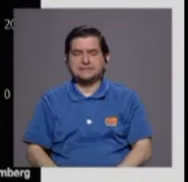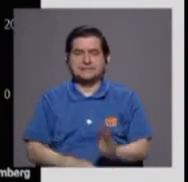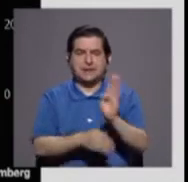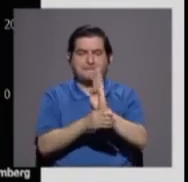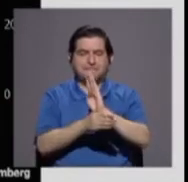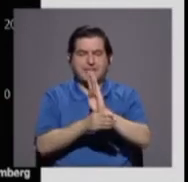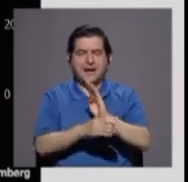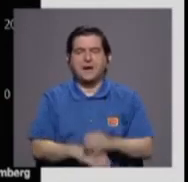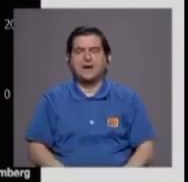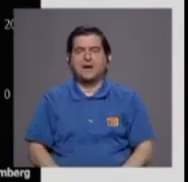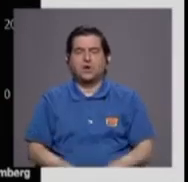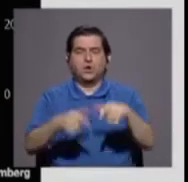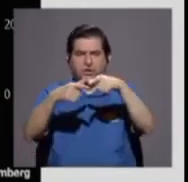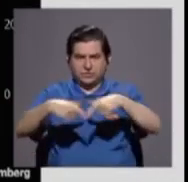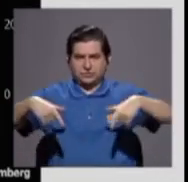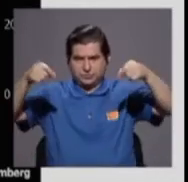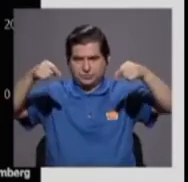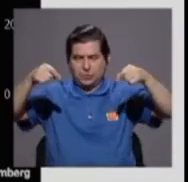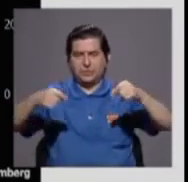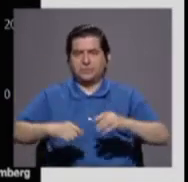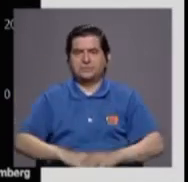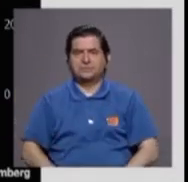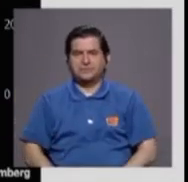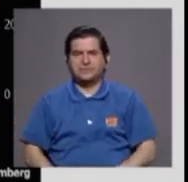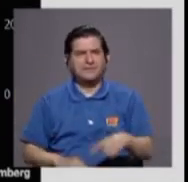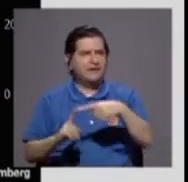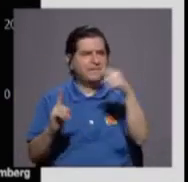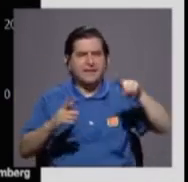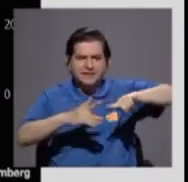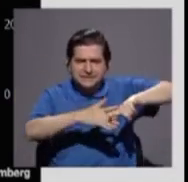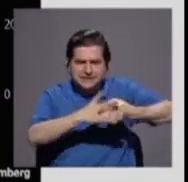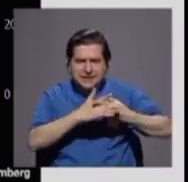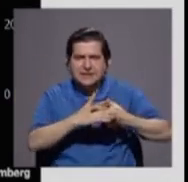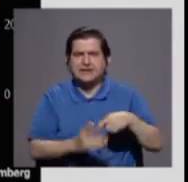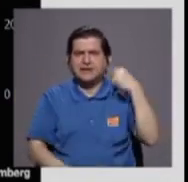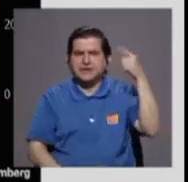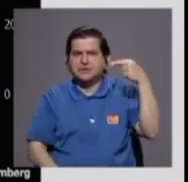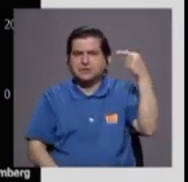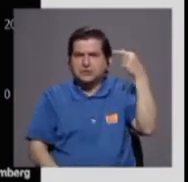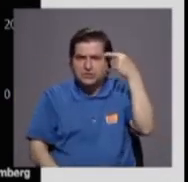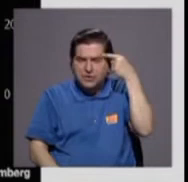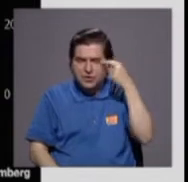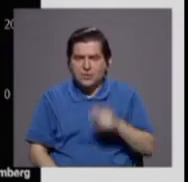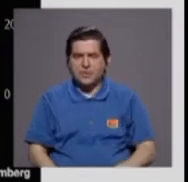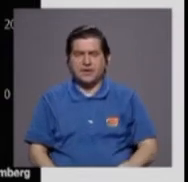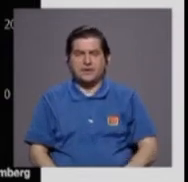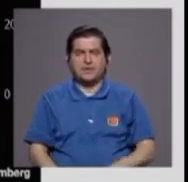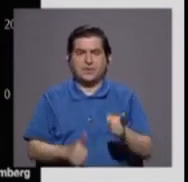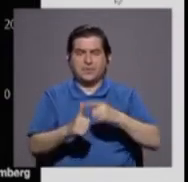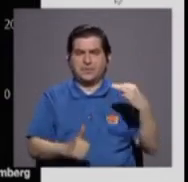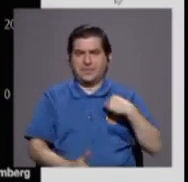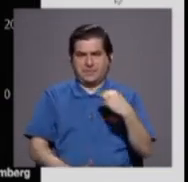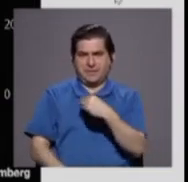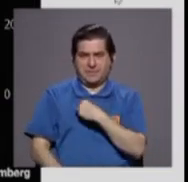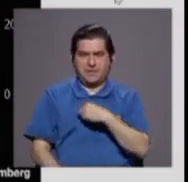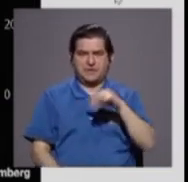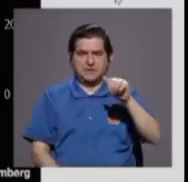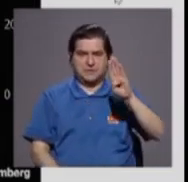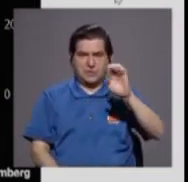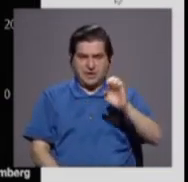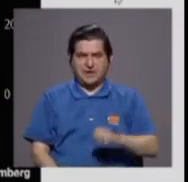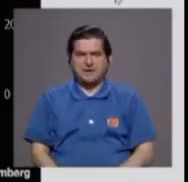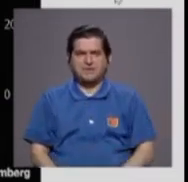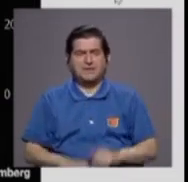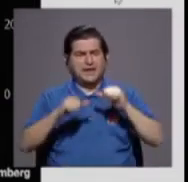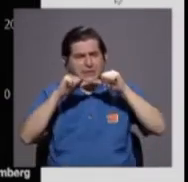Japón ha estado desde inicios de la administración en una constante